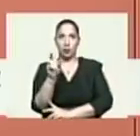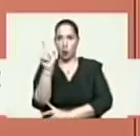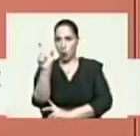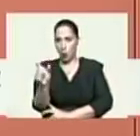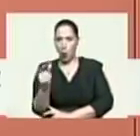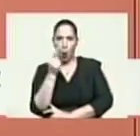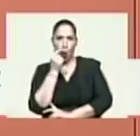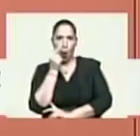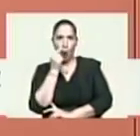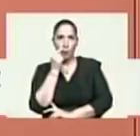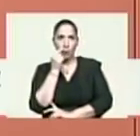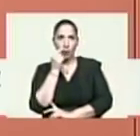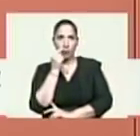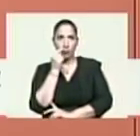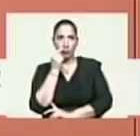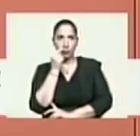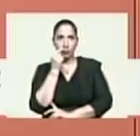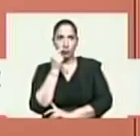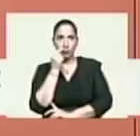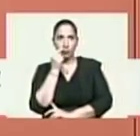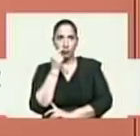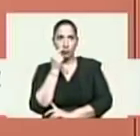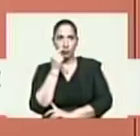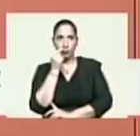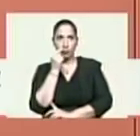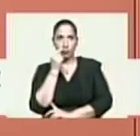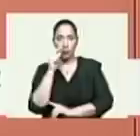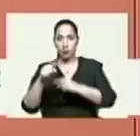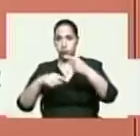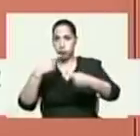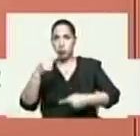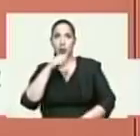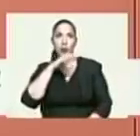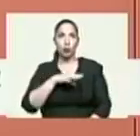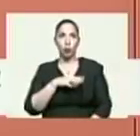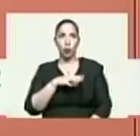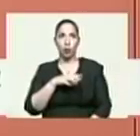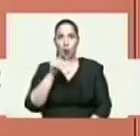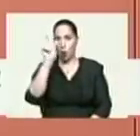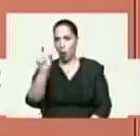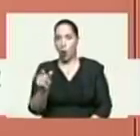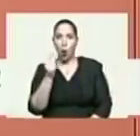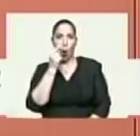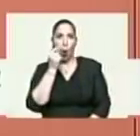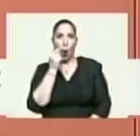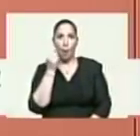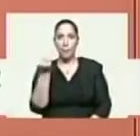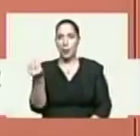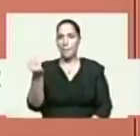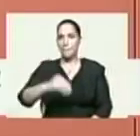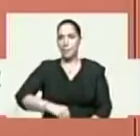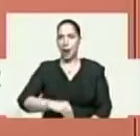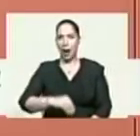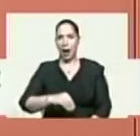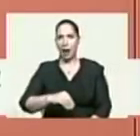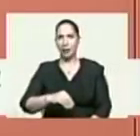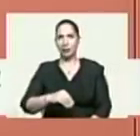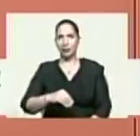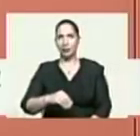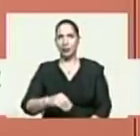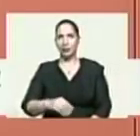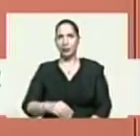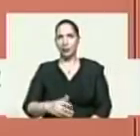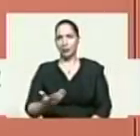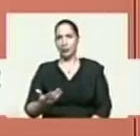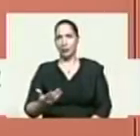señor que pasará a la historia como uno de los más cobardes políticos que haya conocido la historia de